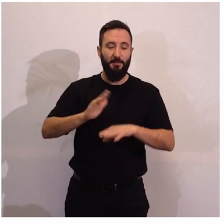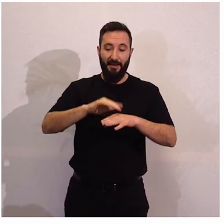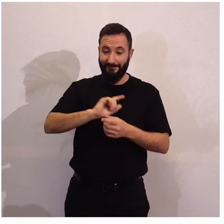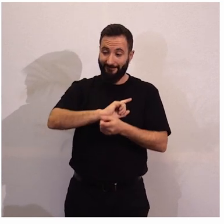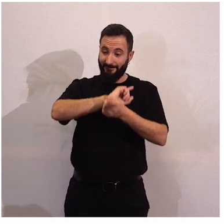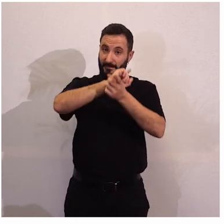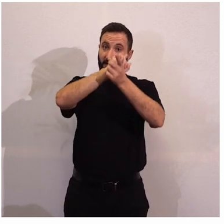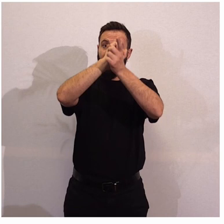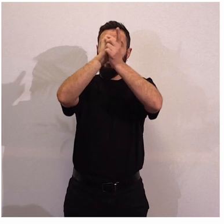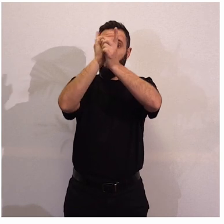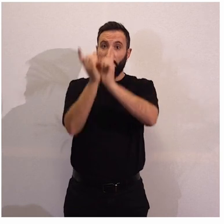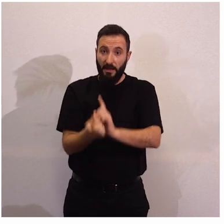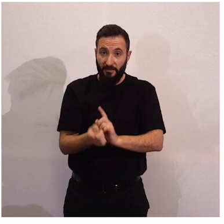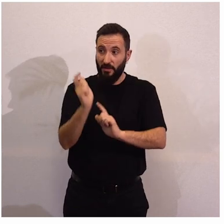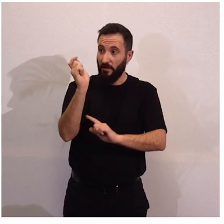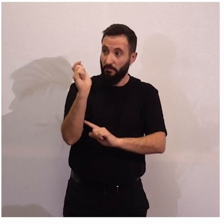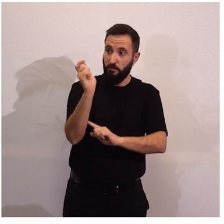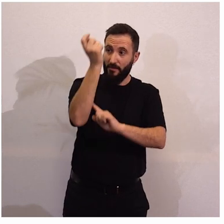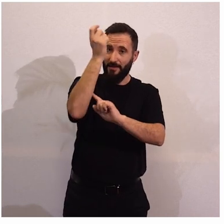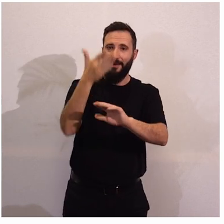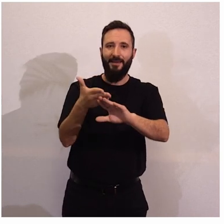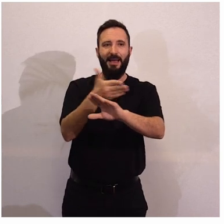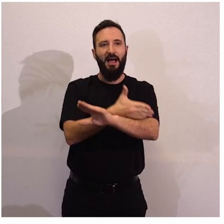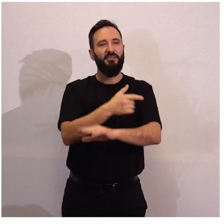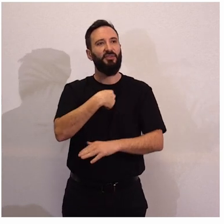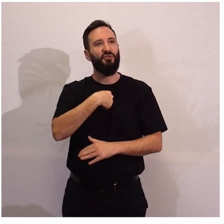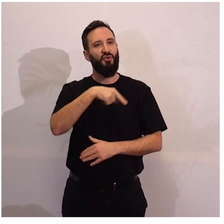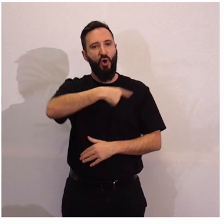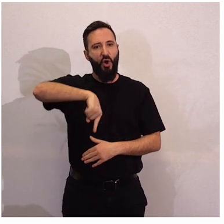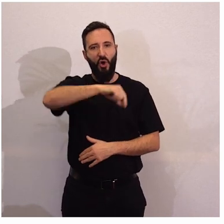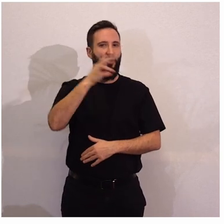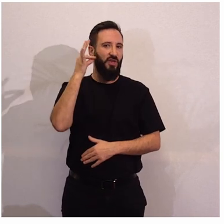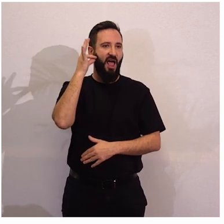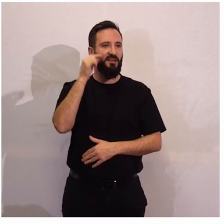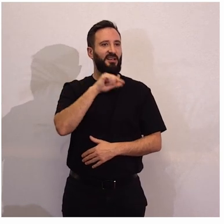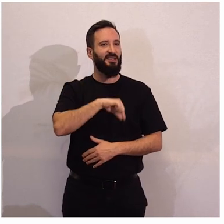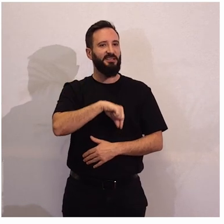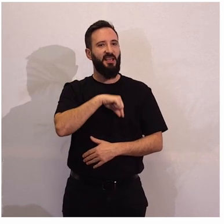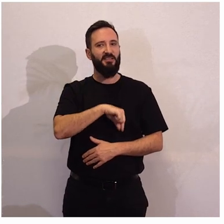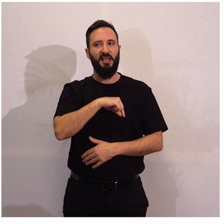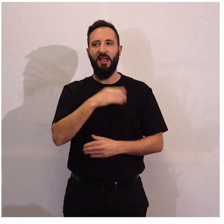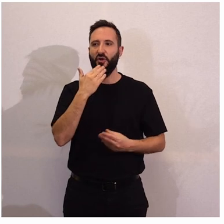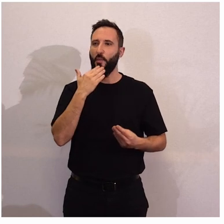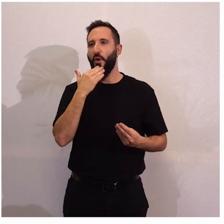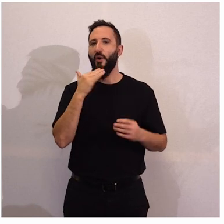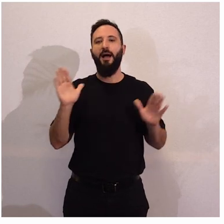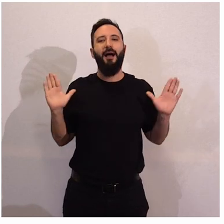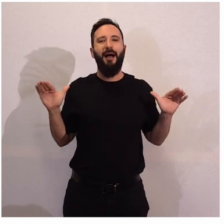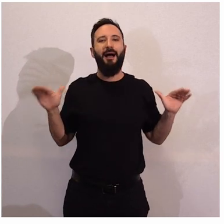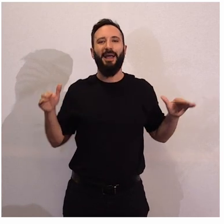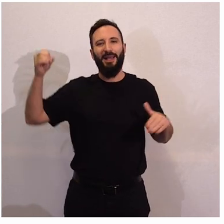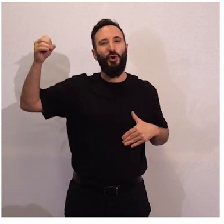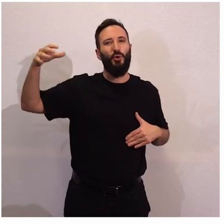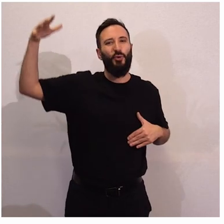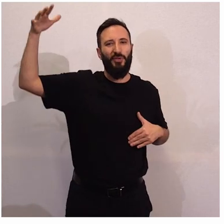y todo lo que estamos diciendo, que no nos sintamos nosotras como seres de luz,